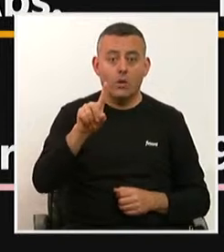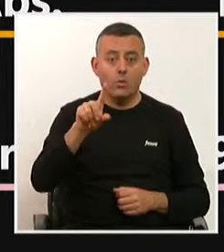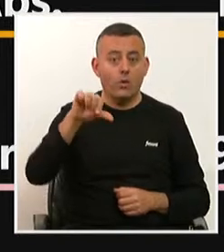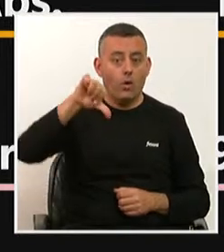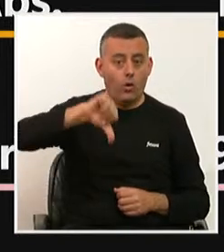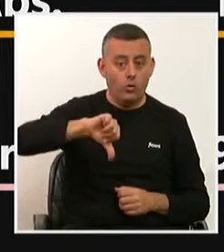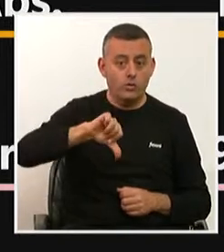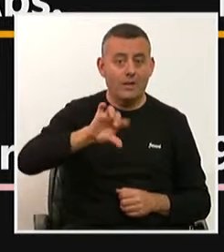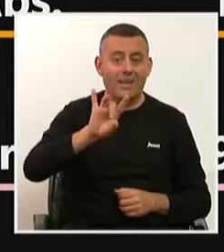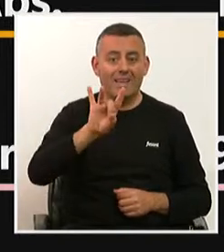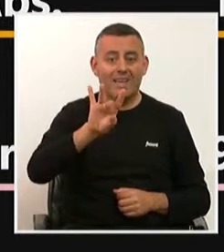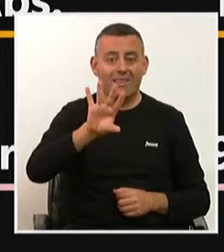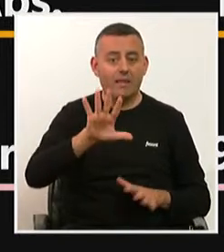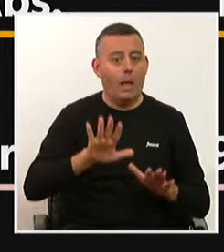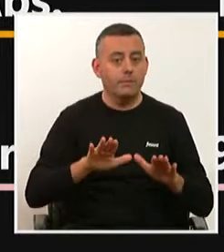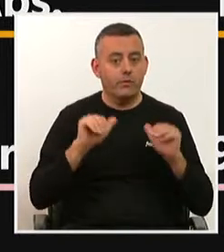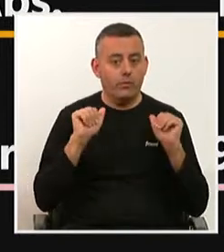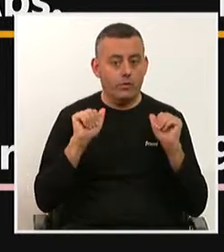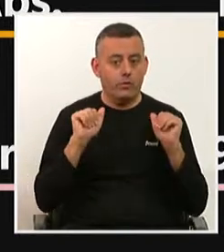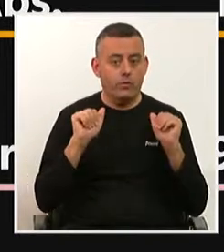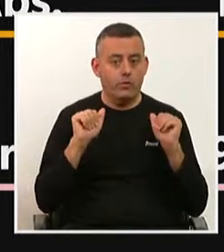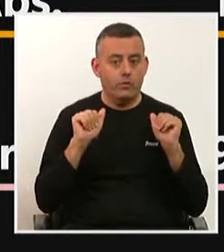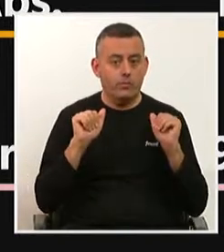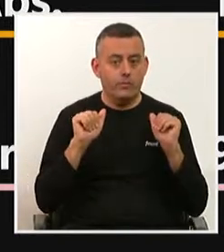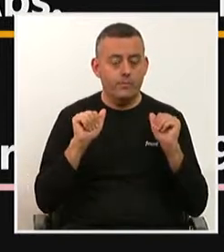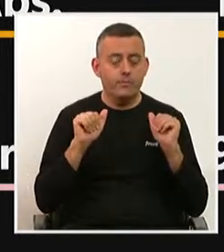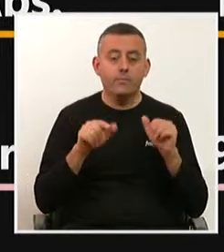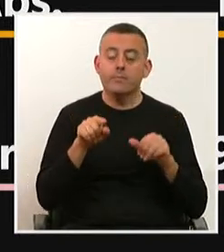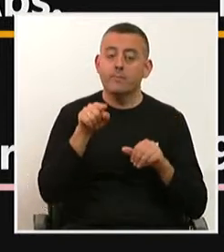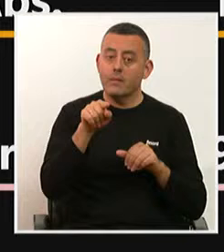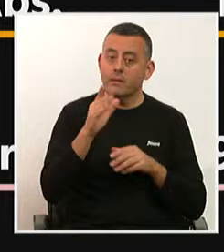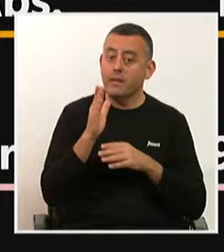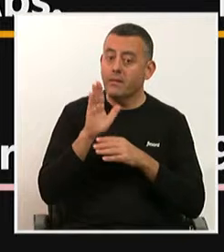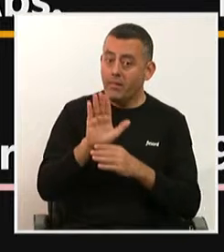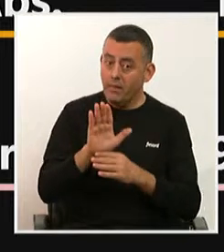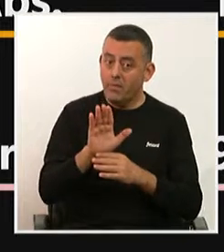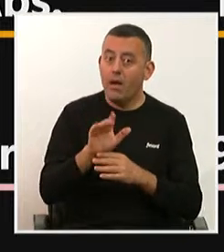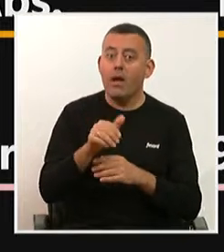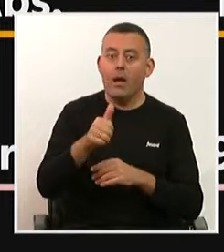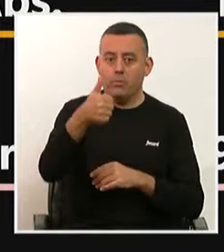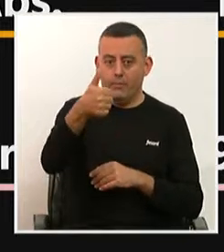15 abstenciones queda aprobada la